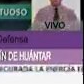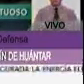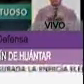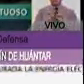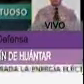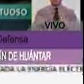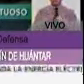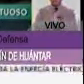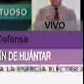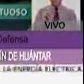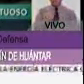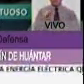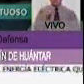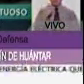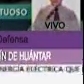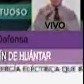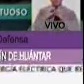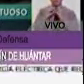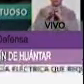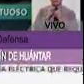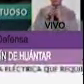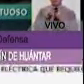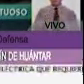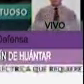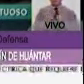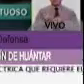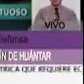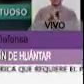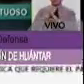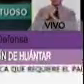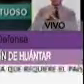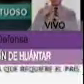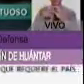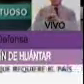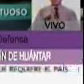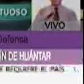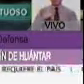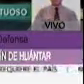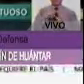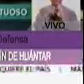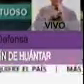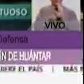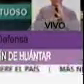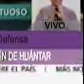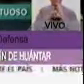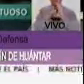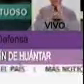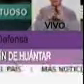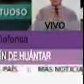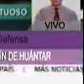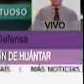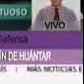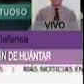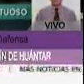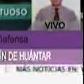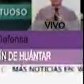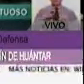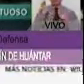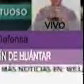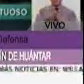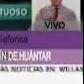obtenido ilícitamente, es decir, reñido, que va contra las normas legales, sin que